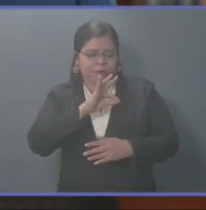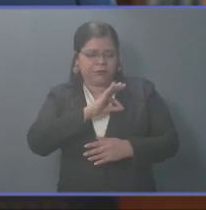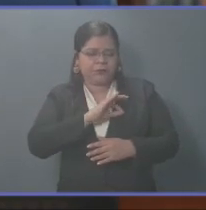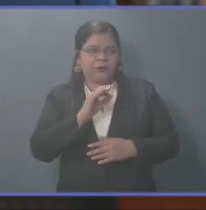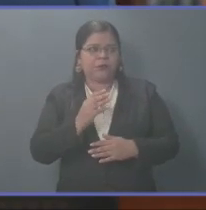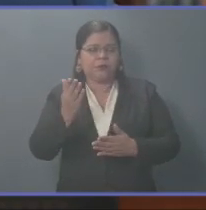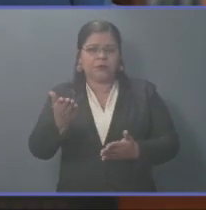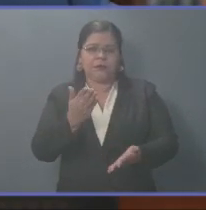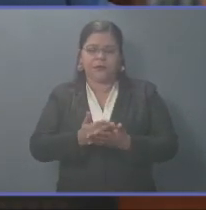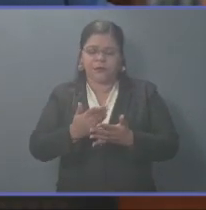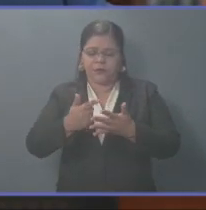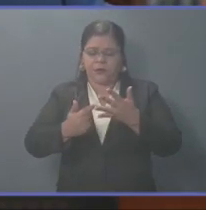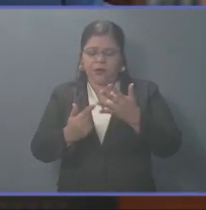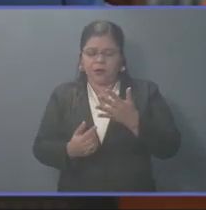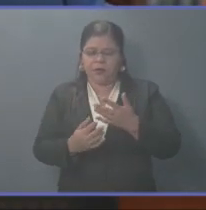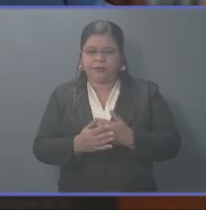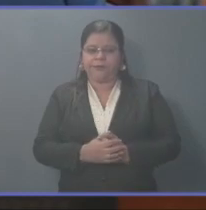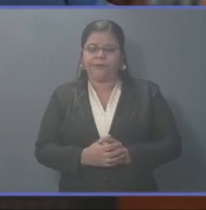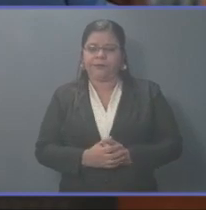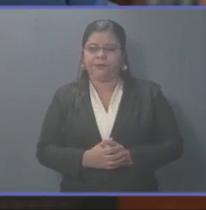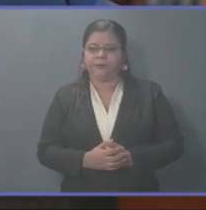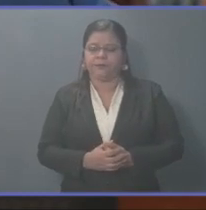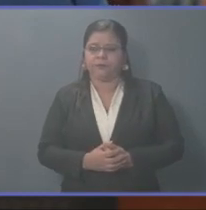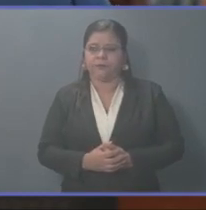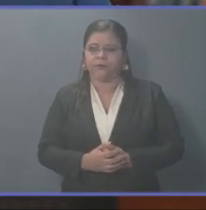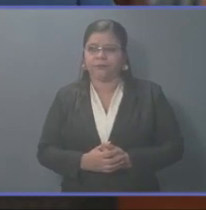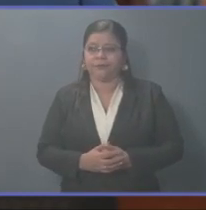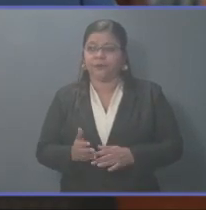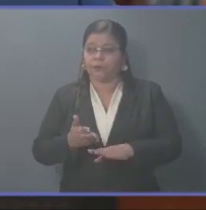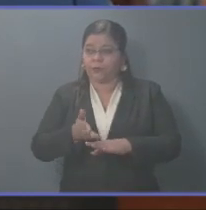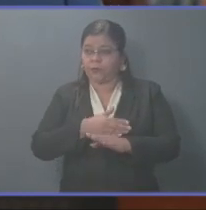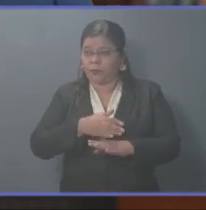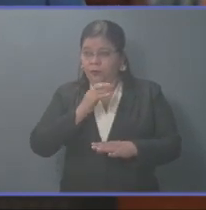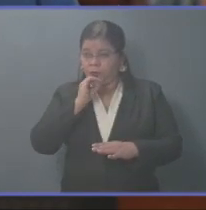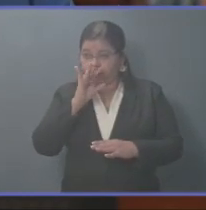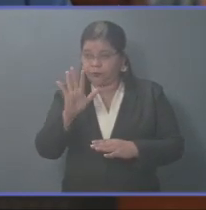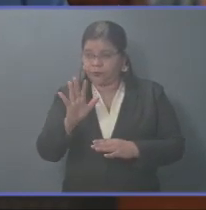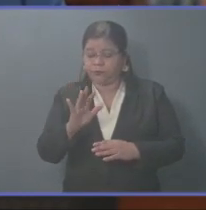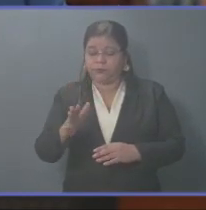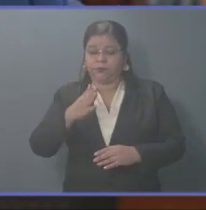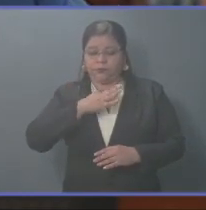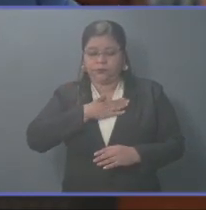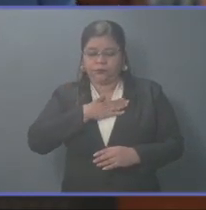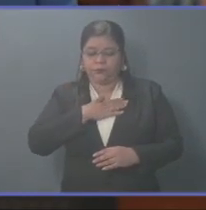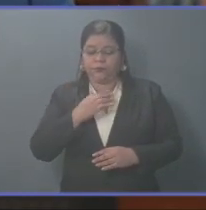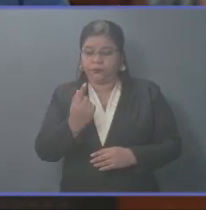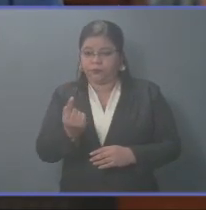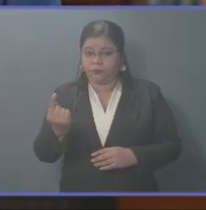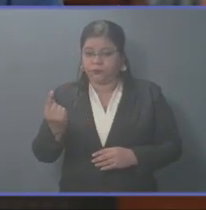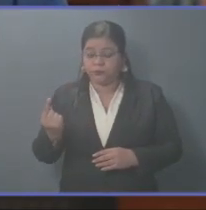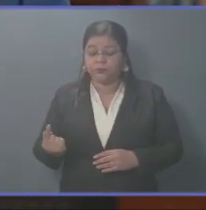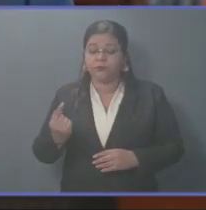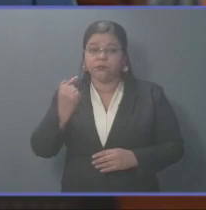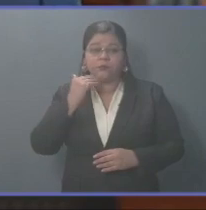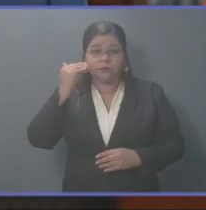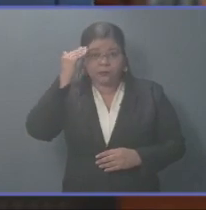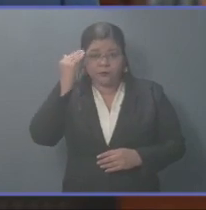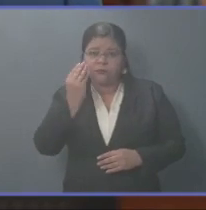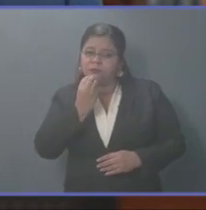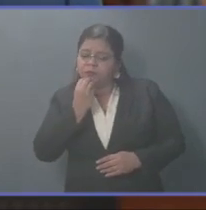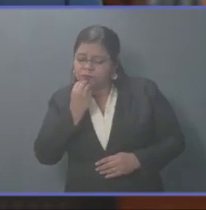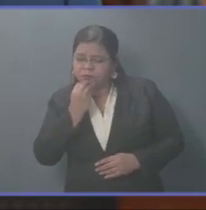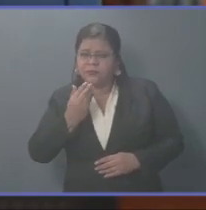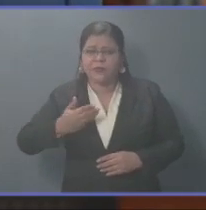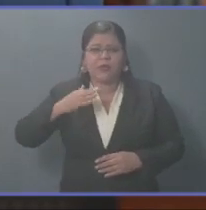una propuesta de esa naturaleza. Como lo digo, nuestros adultos mayores se han dedicado